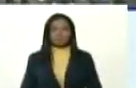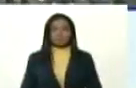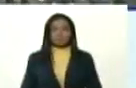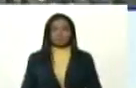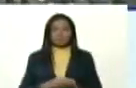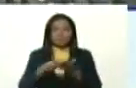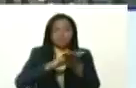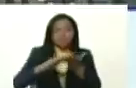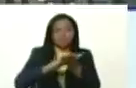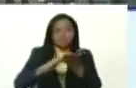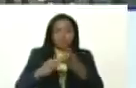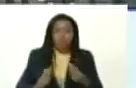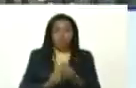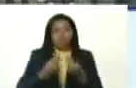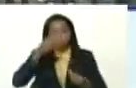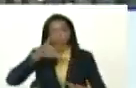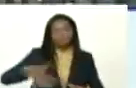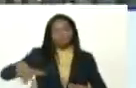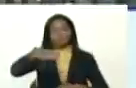Resolviendo con el pueblo.